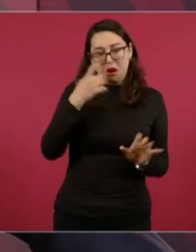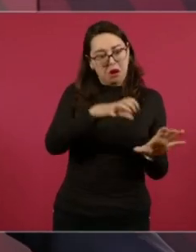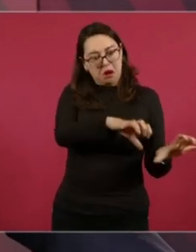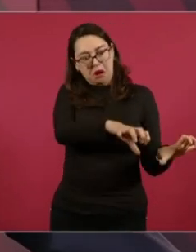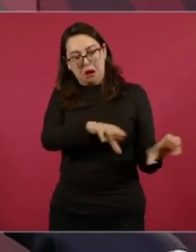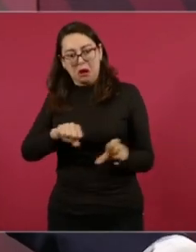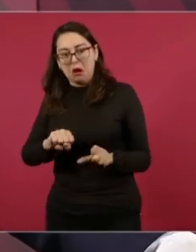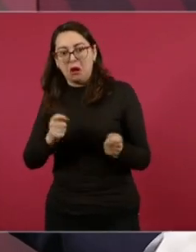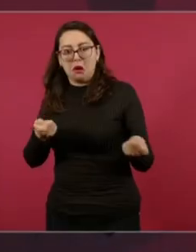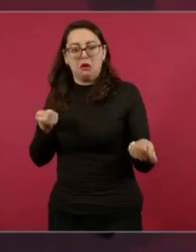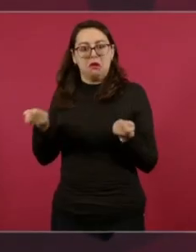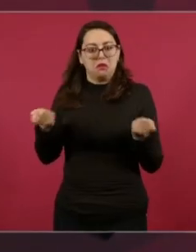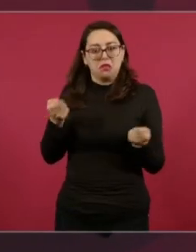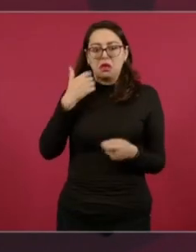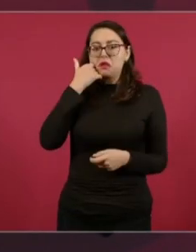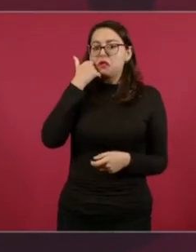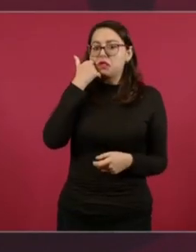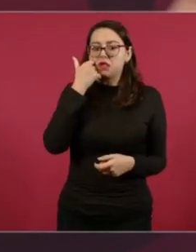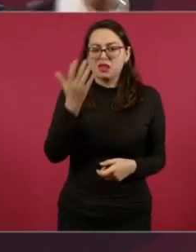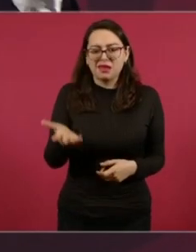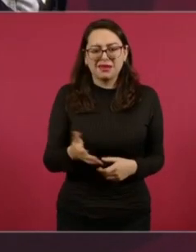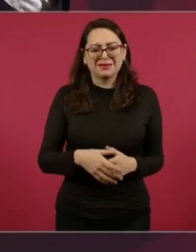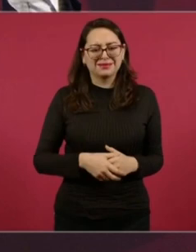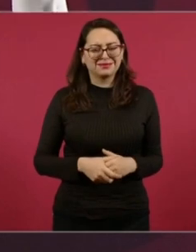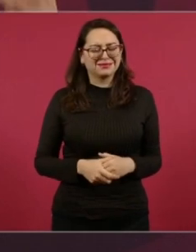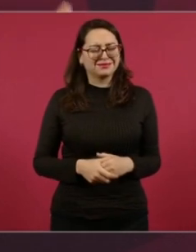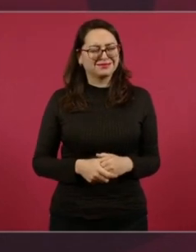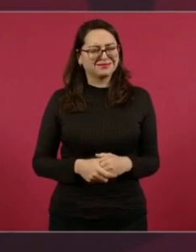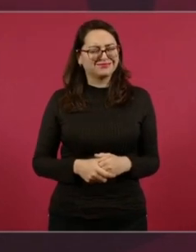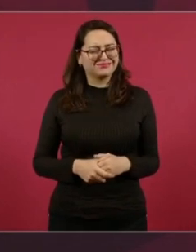con todos los ahorros